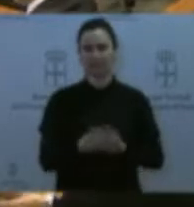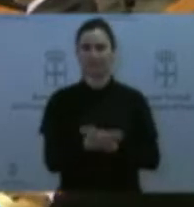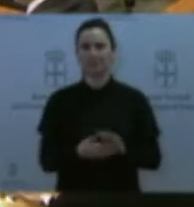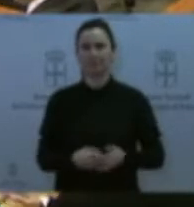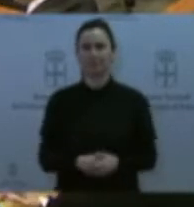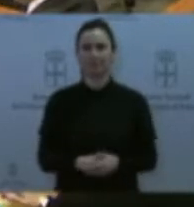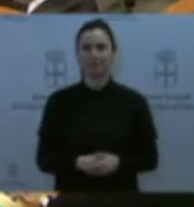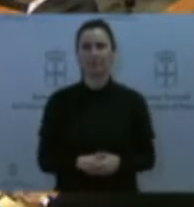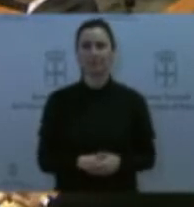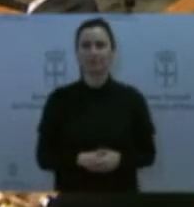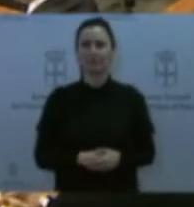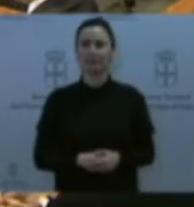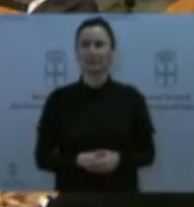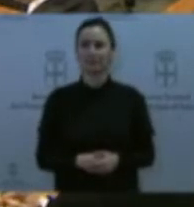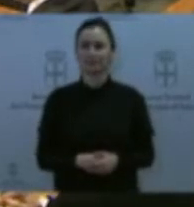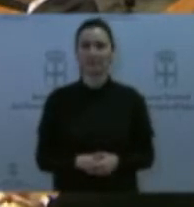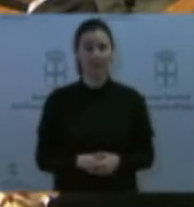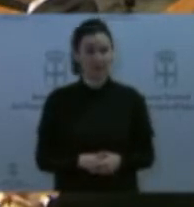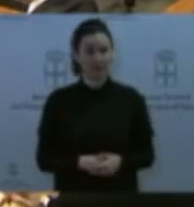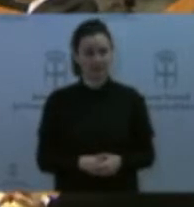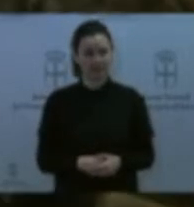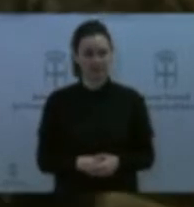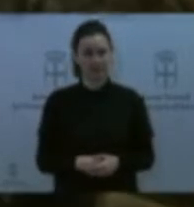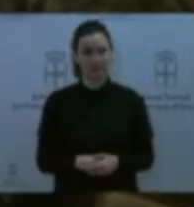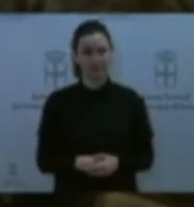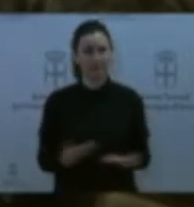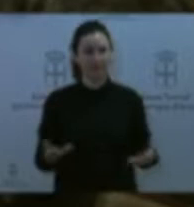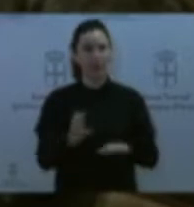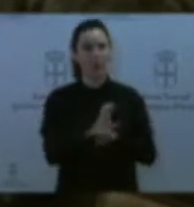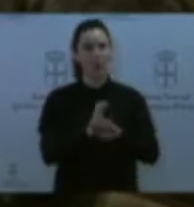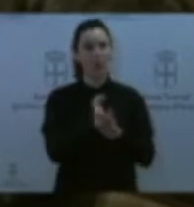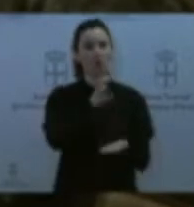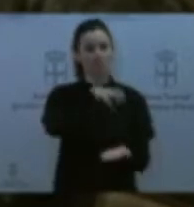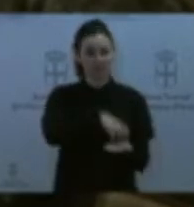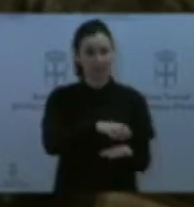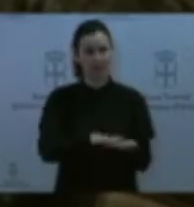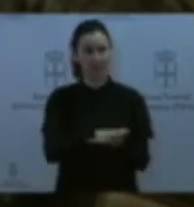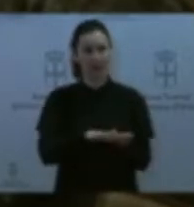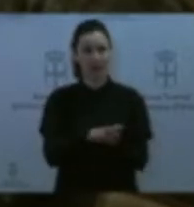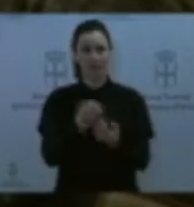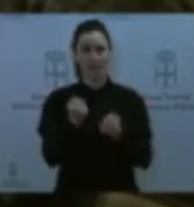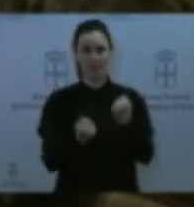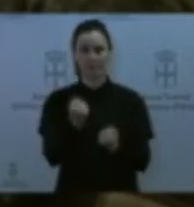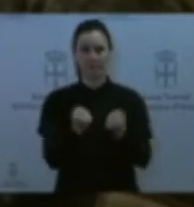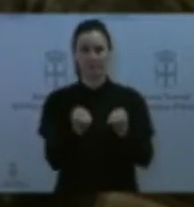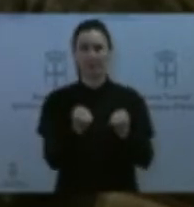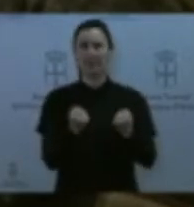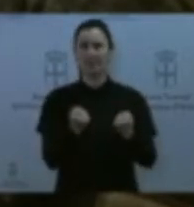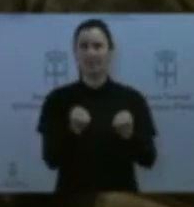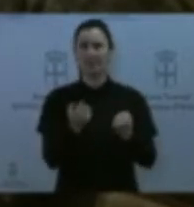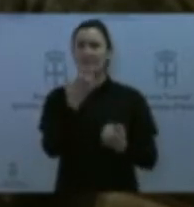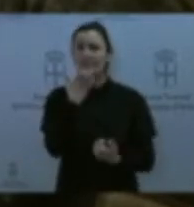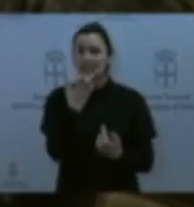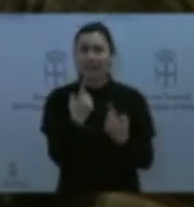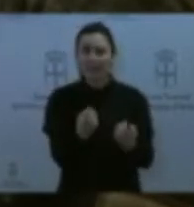Señor consellero, por que la Consellería fala de vehículos cuando lo que fai falta en el Hospital de Cangas de Narcea para dar atención a